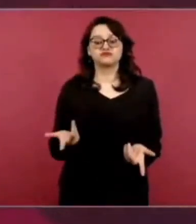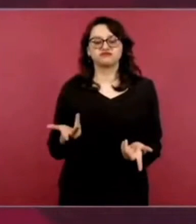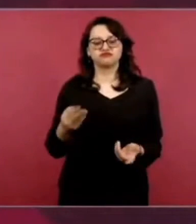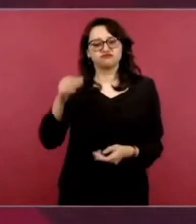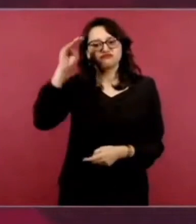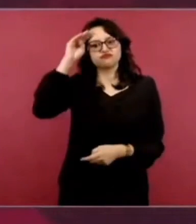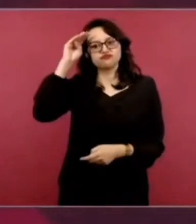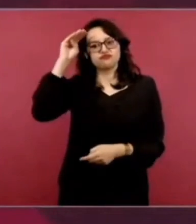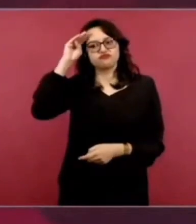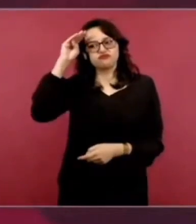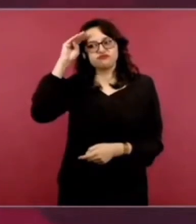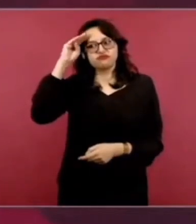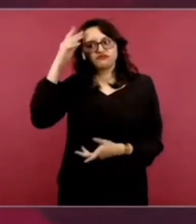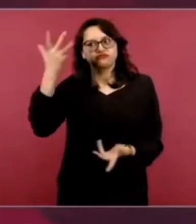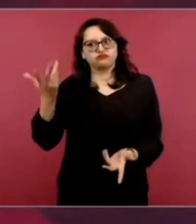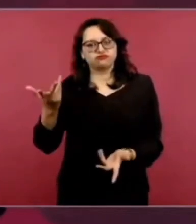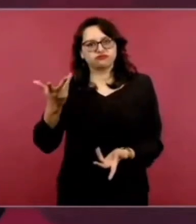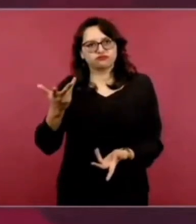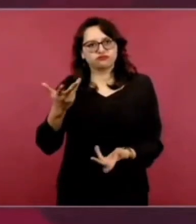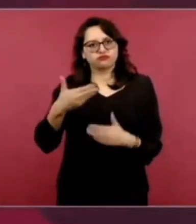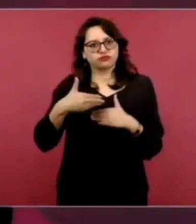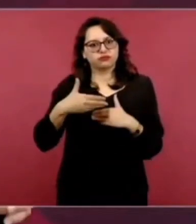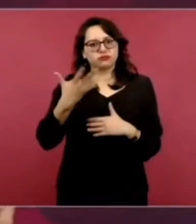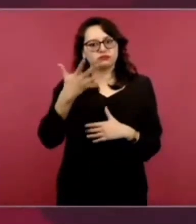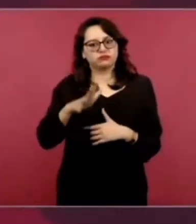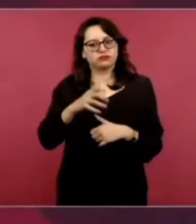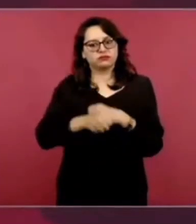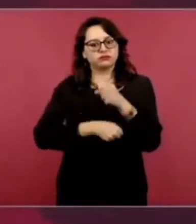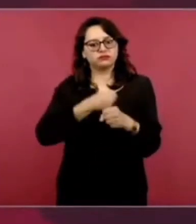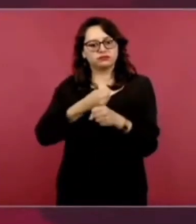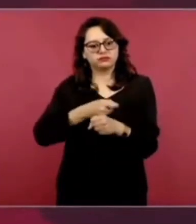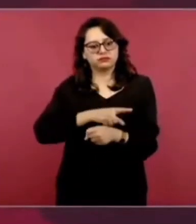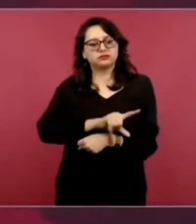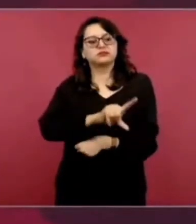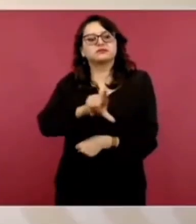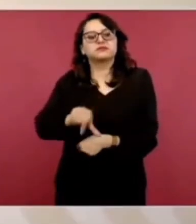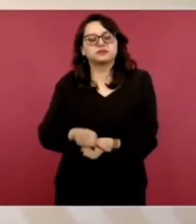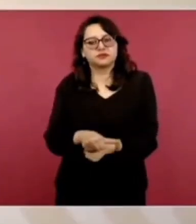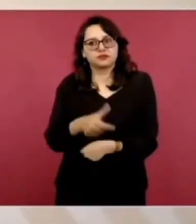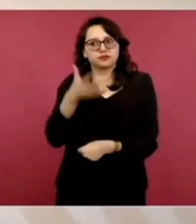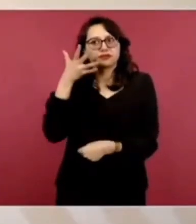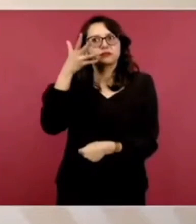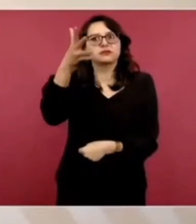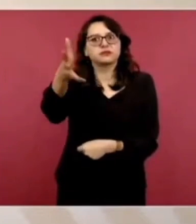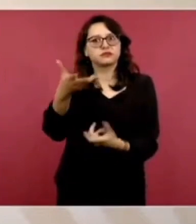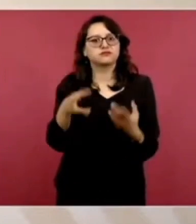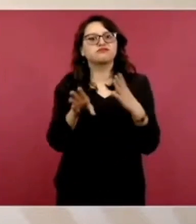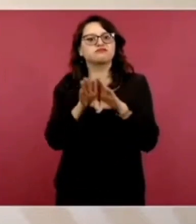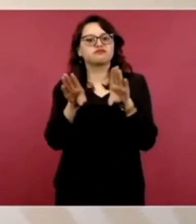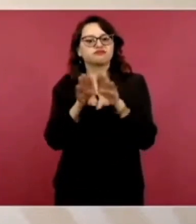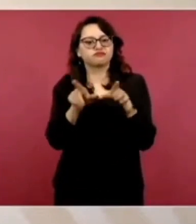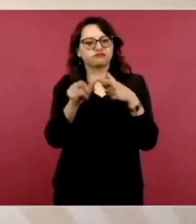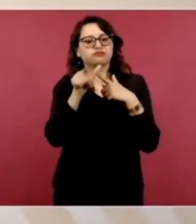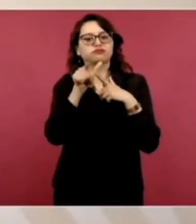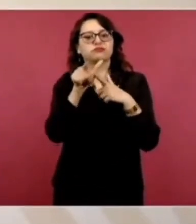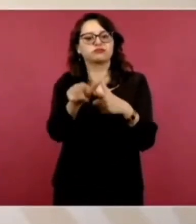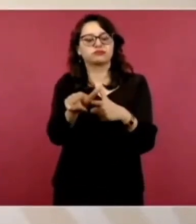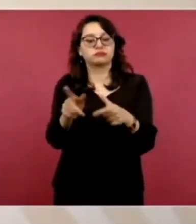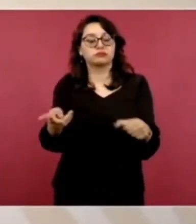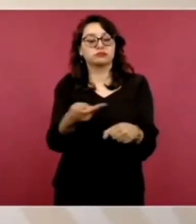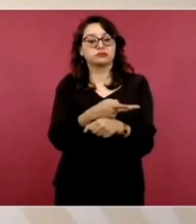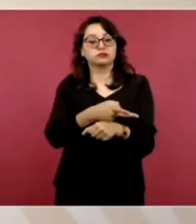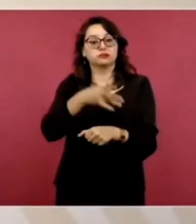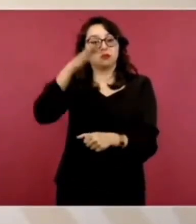que pensar en el futuro, porque está creciendo mucho. En Monterrey, la zona conurbada,